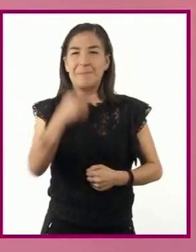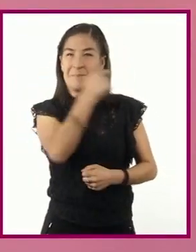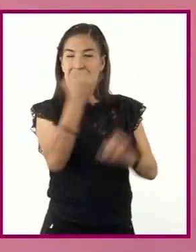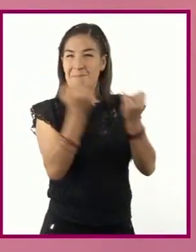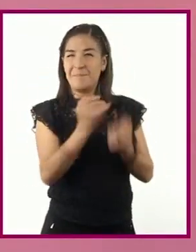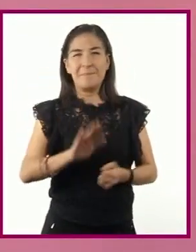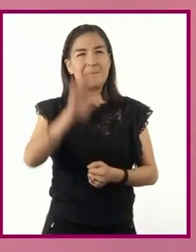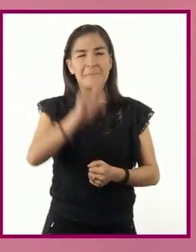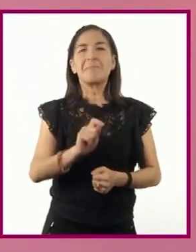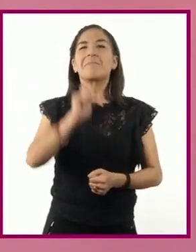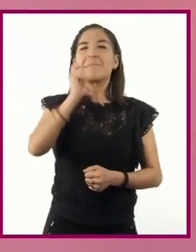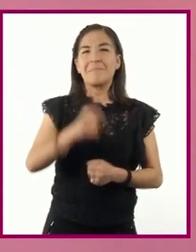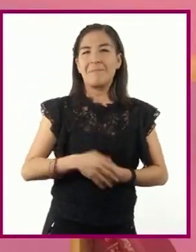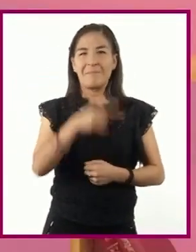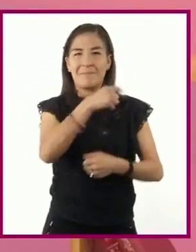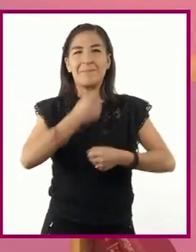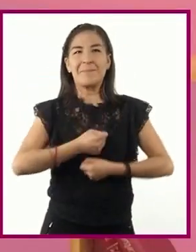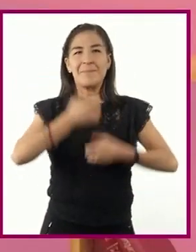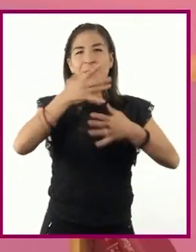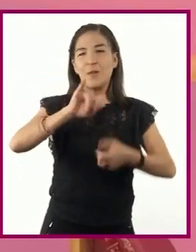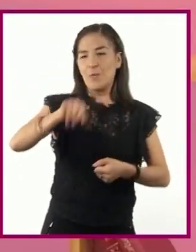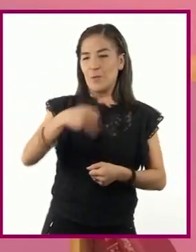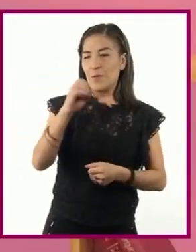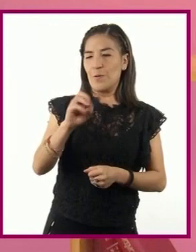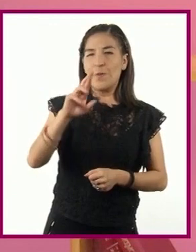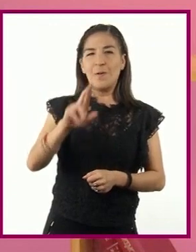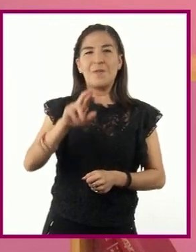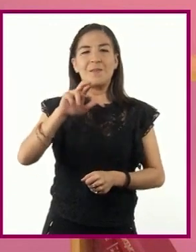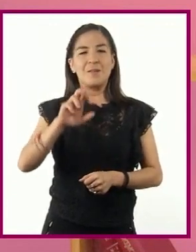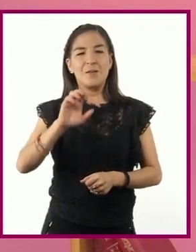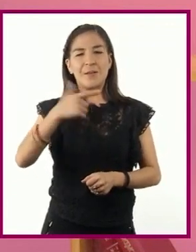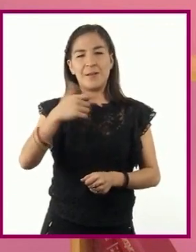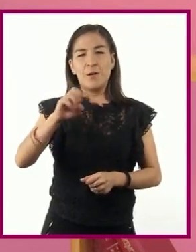esto puede verse en este poema de George Herbert,